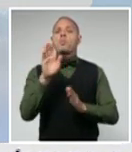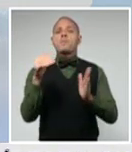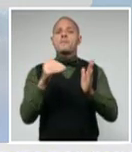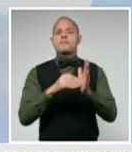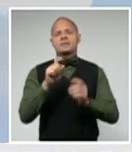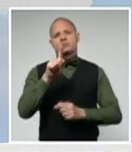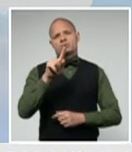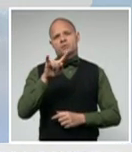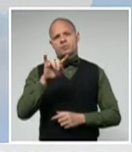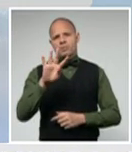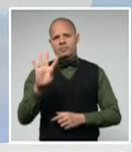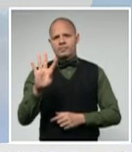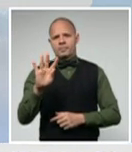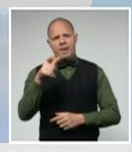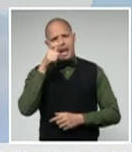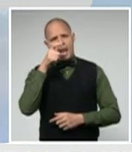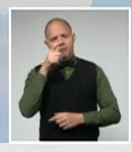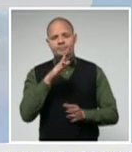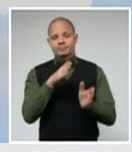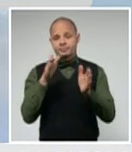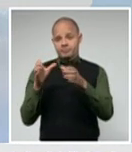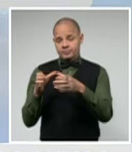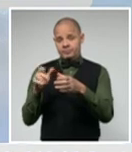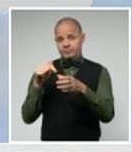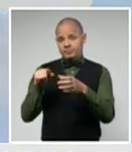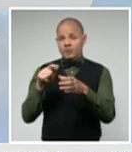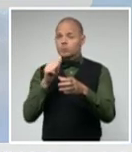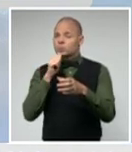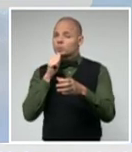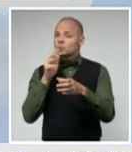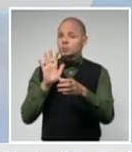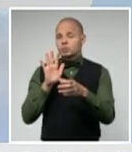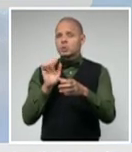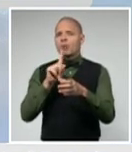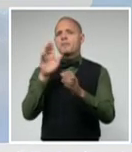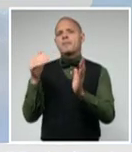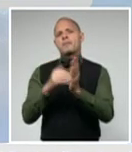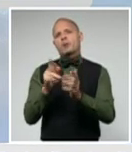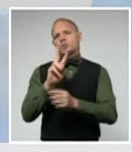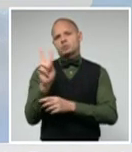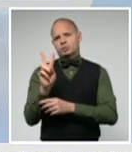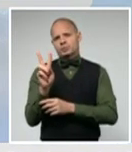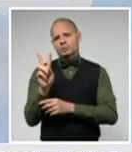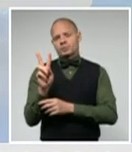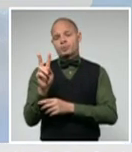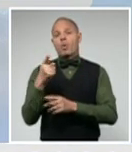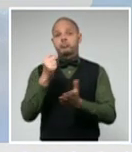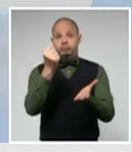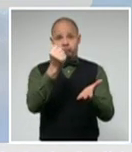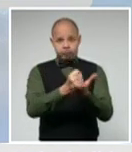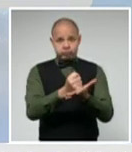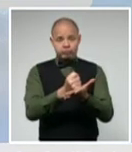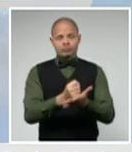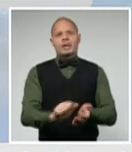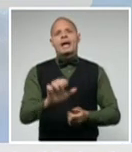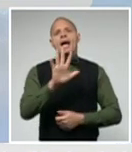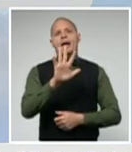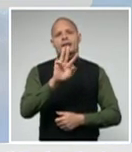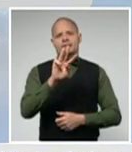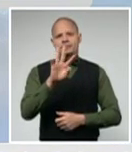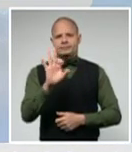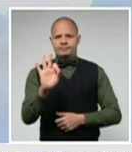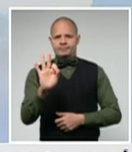4.194, sospechosos 1.022 y confirmados 538.